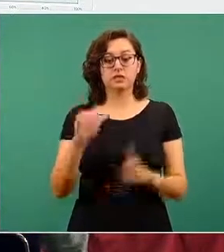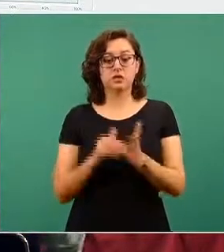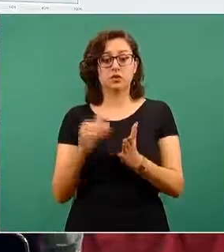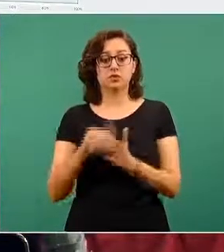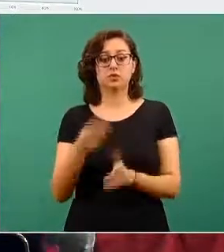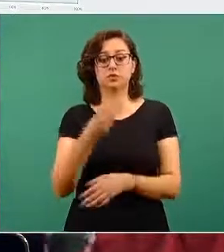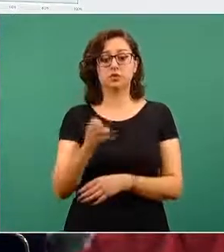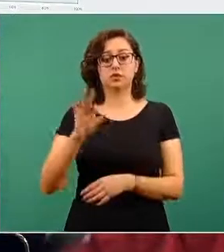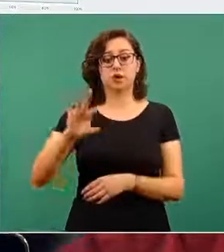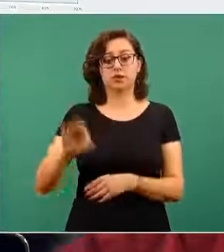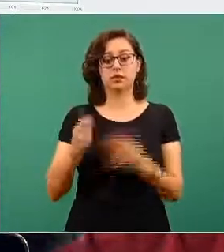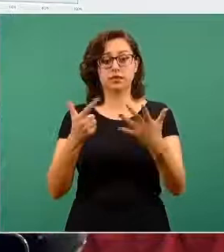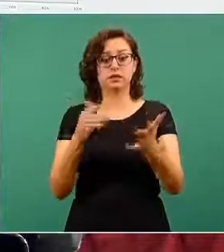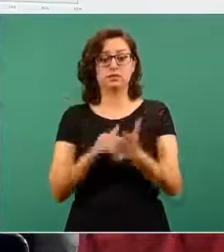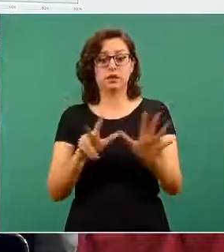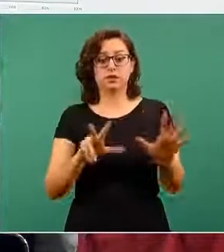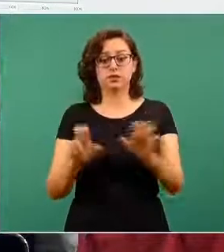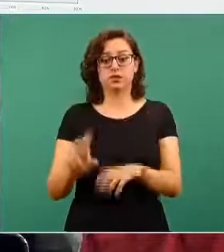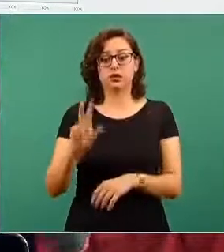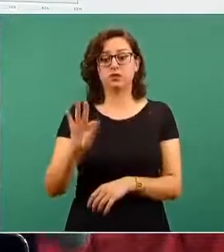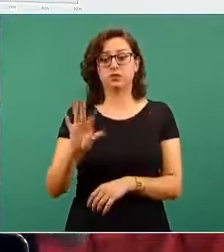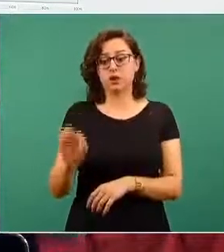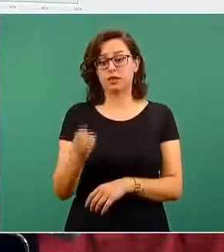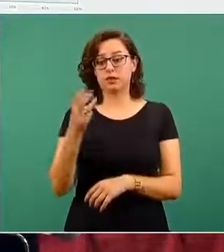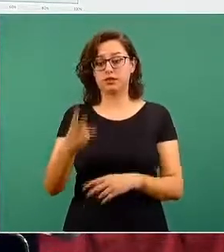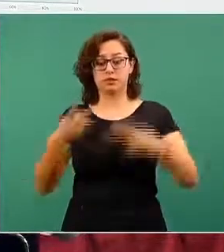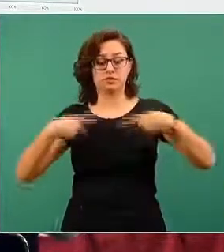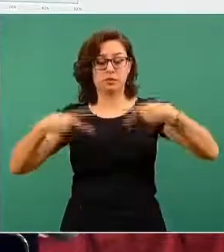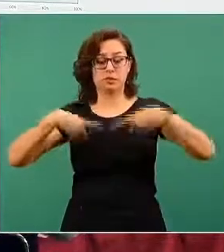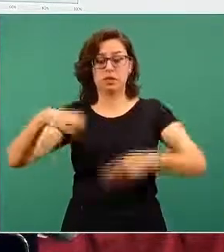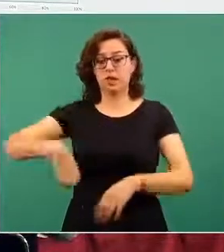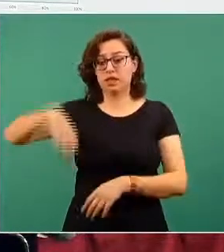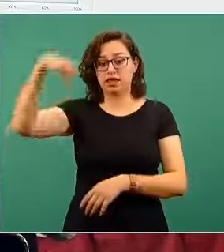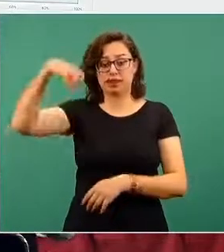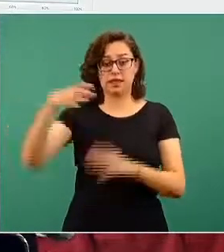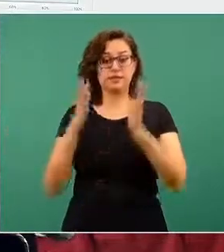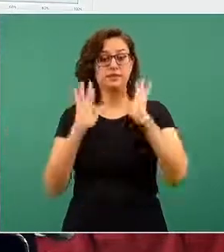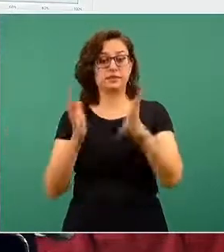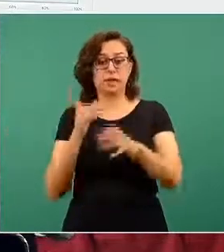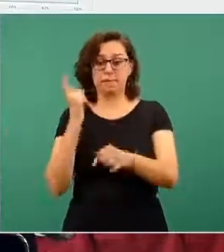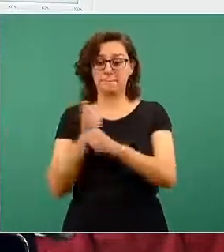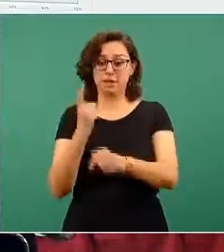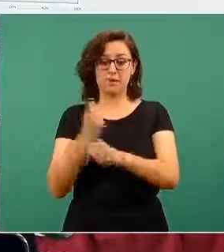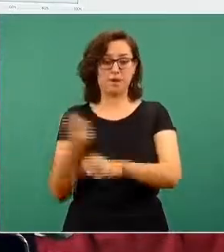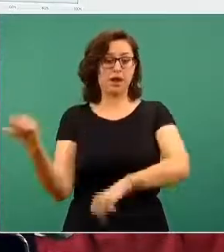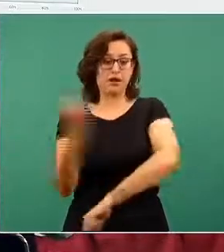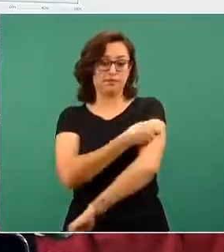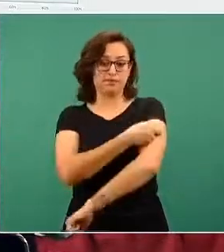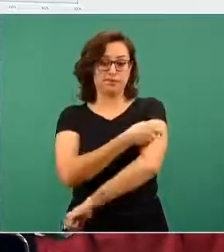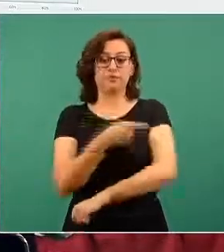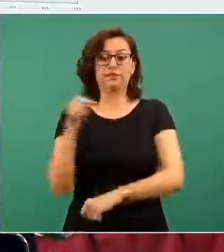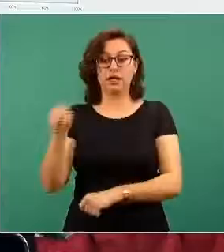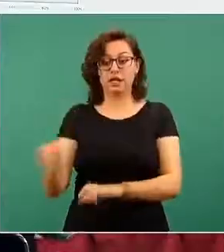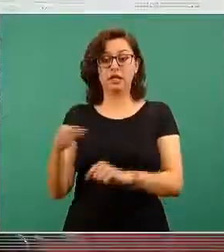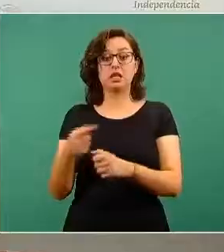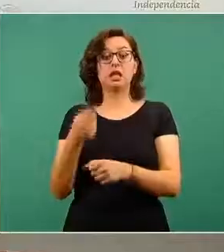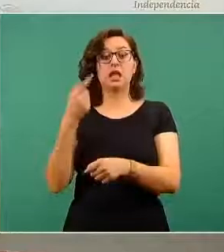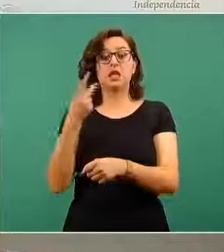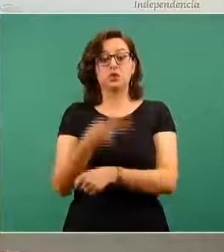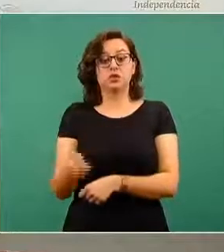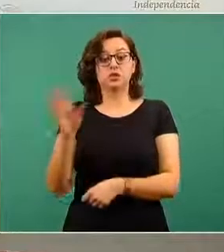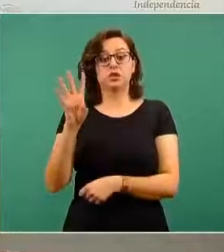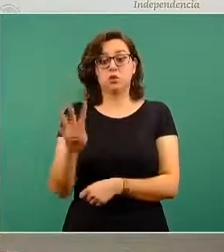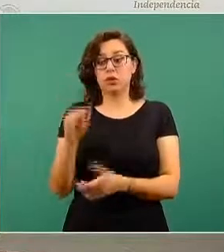5.347.843 personas adultas mayores ya tienen la primera dosis, y 204.908 ya tienen la